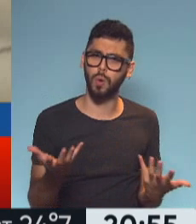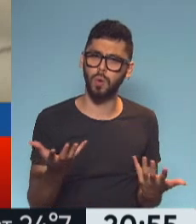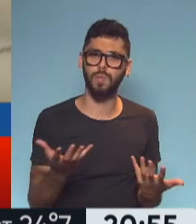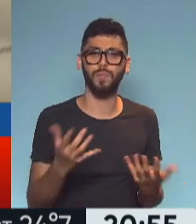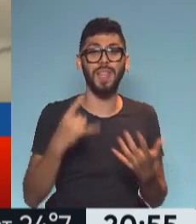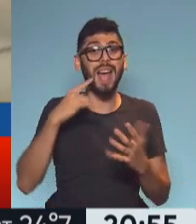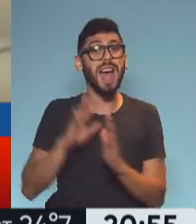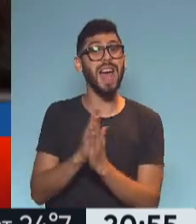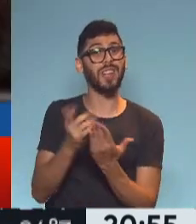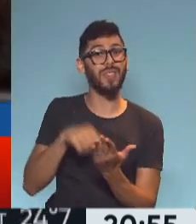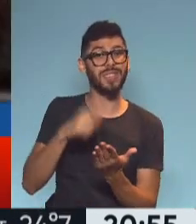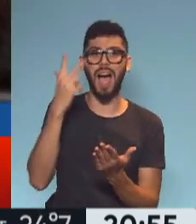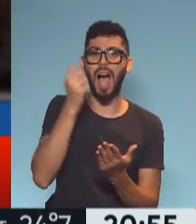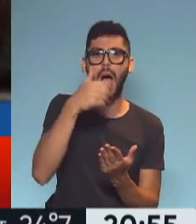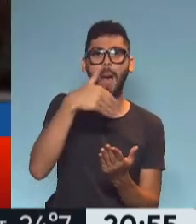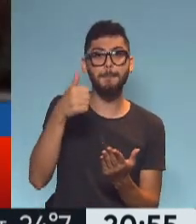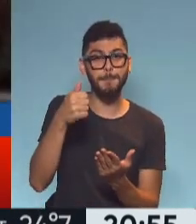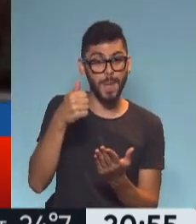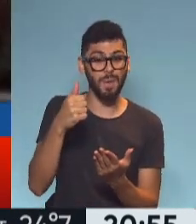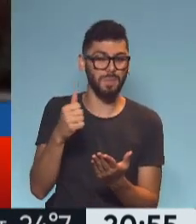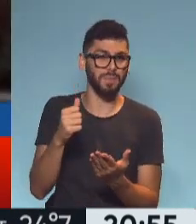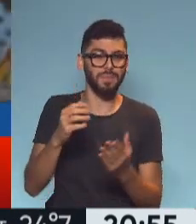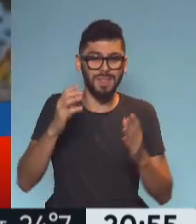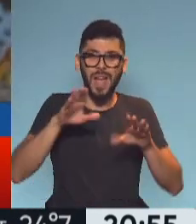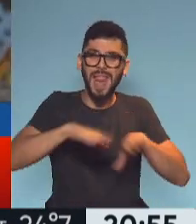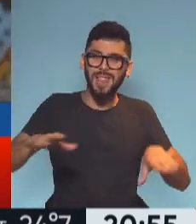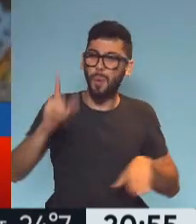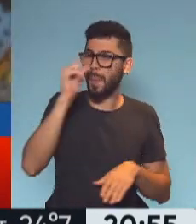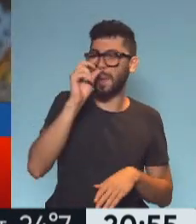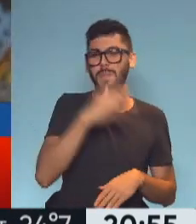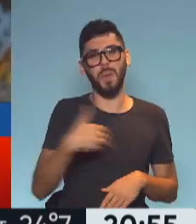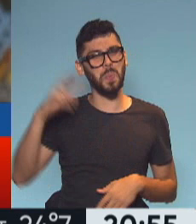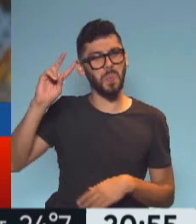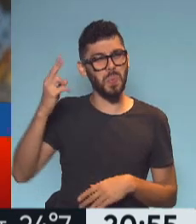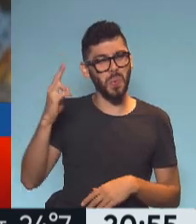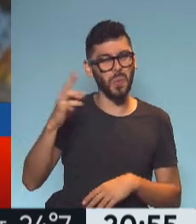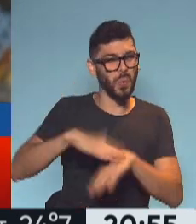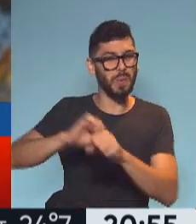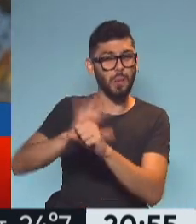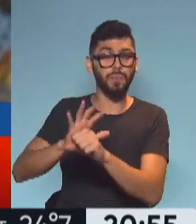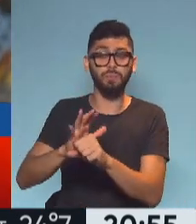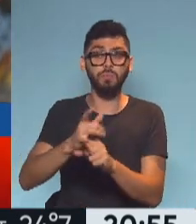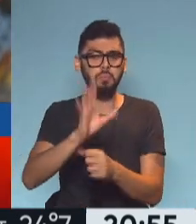JAMA Pediatrics sobre los niños y niñas sin padres no hacen más que confirmar la desigualdad